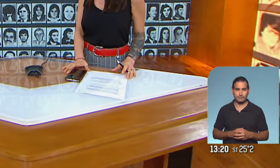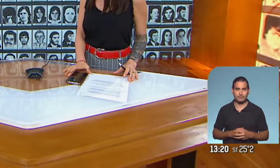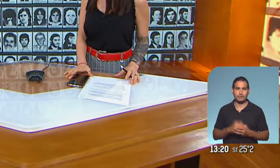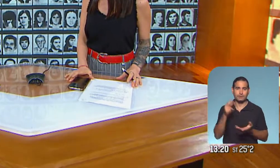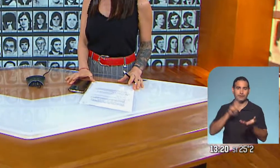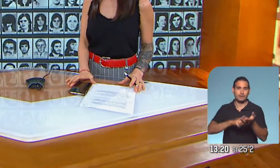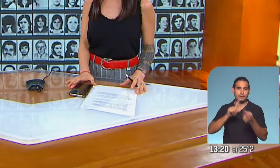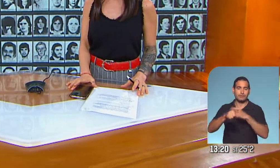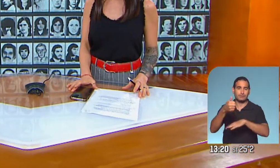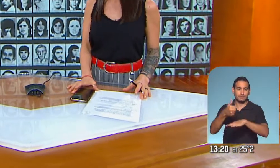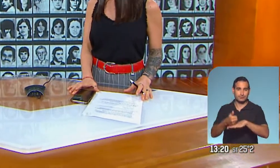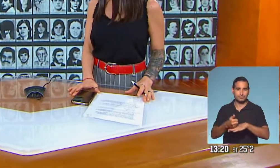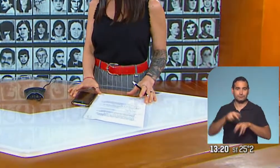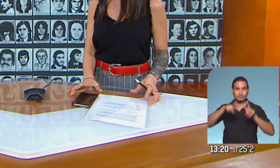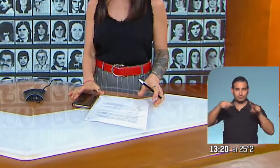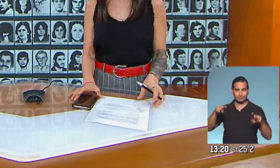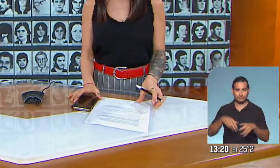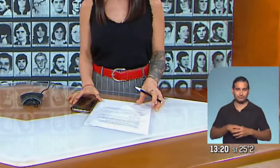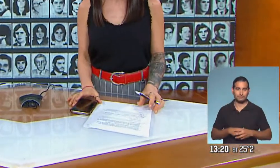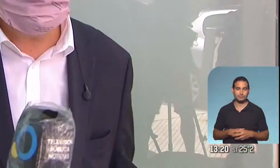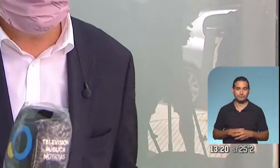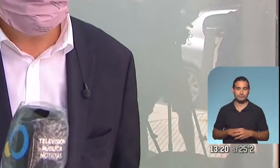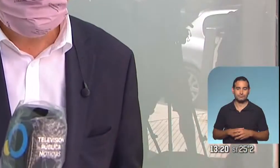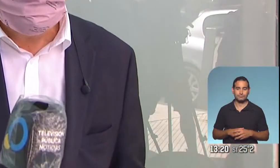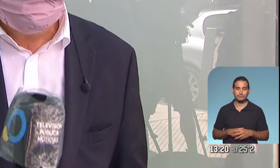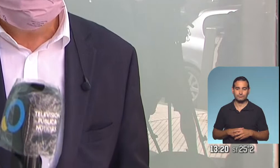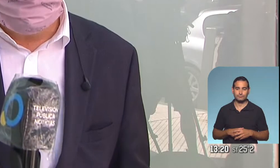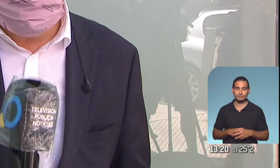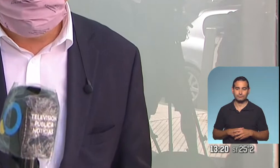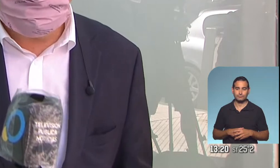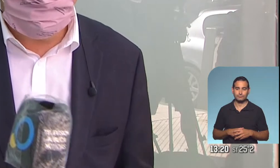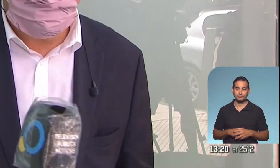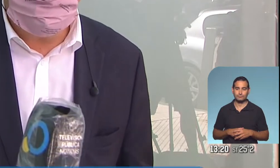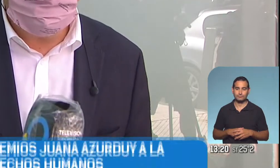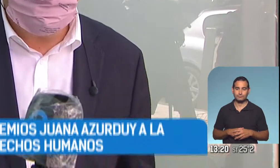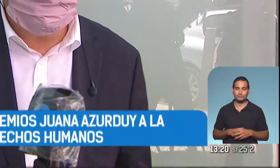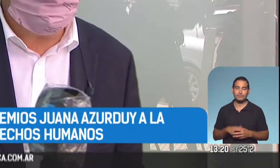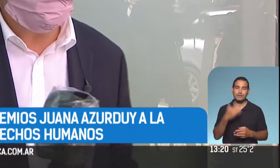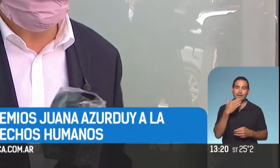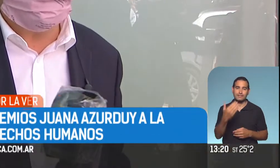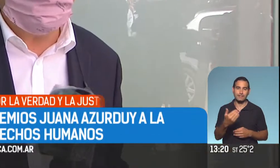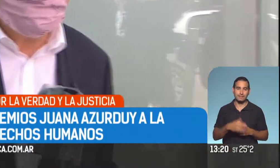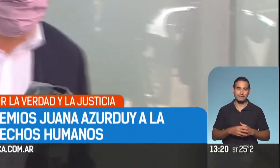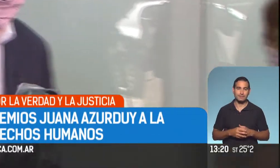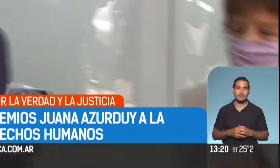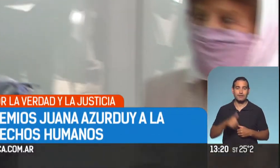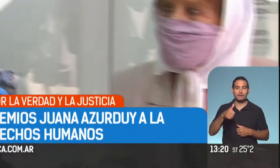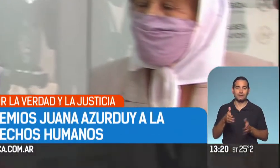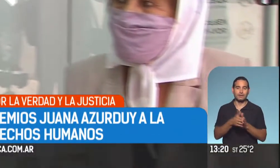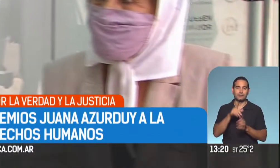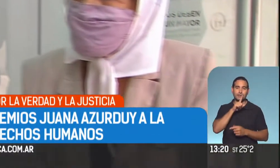Y volvemos al móvil, volvemos al Museo del Bicentenario. Fernando Fracchelli. Claro. Gracias, Vero. Pablo, estamos junto a Tati